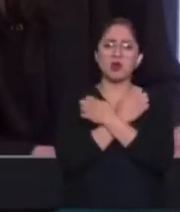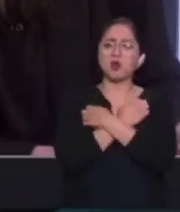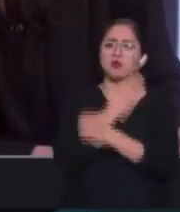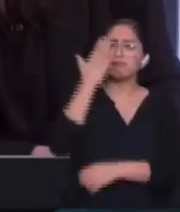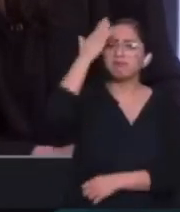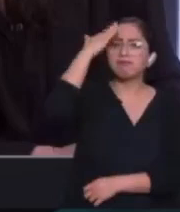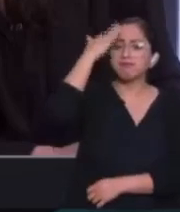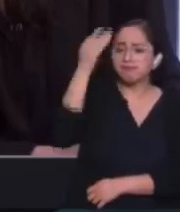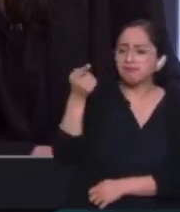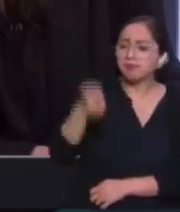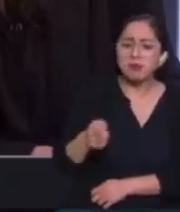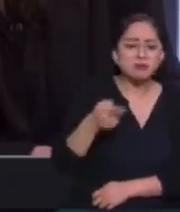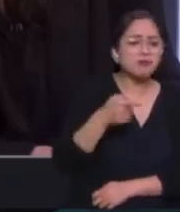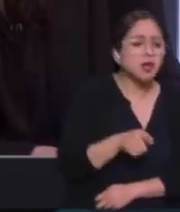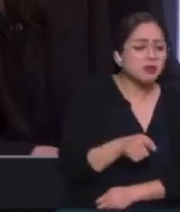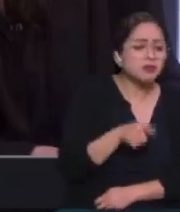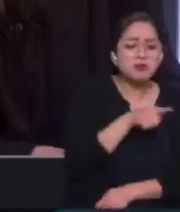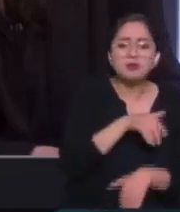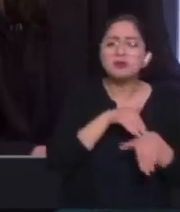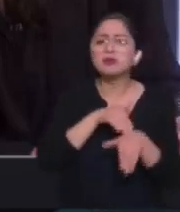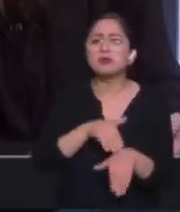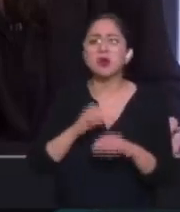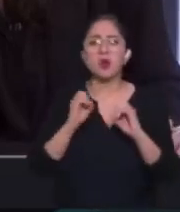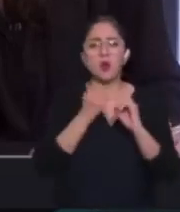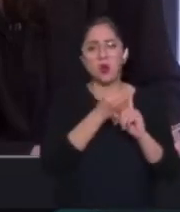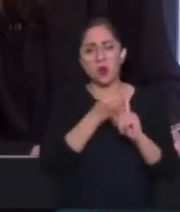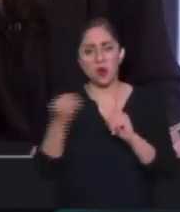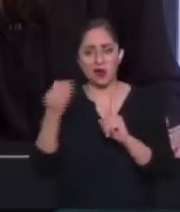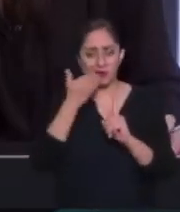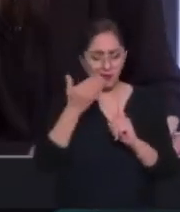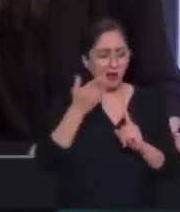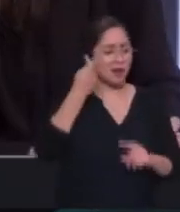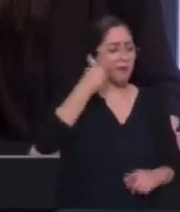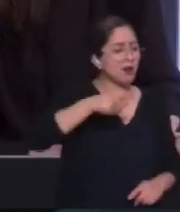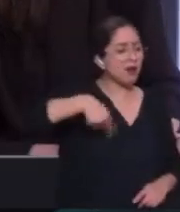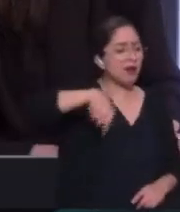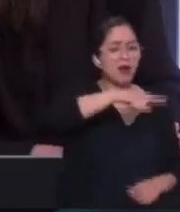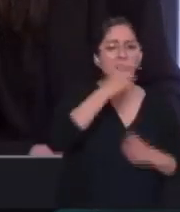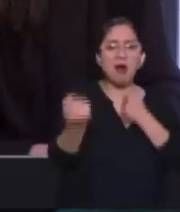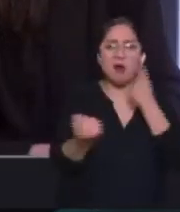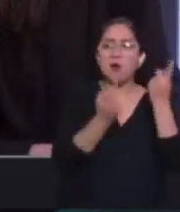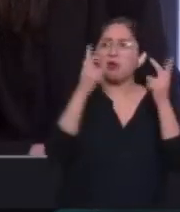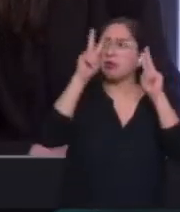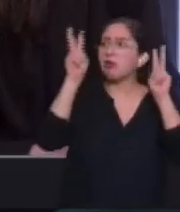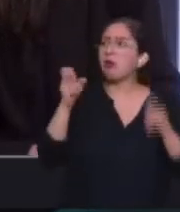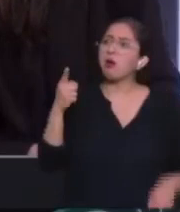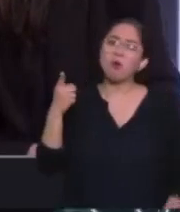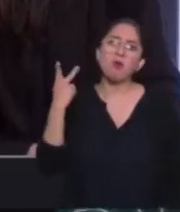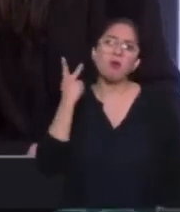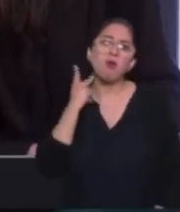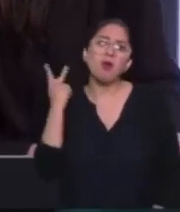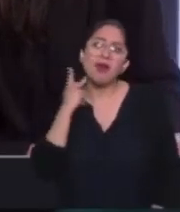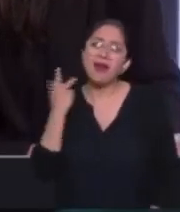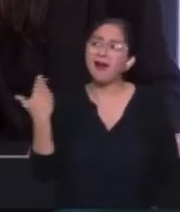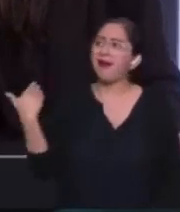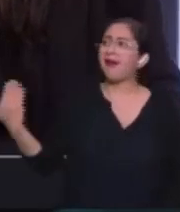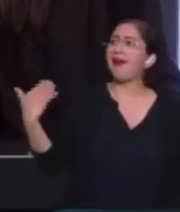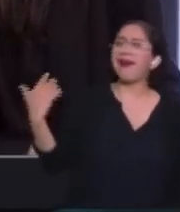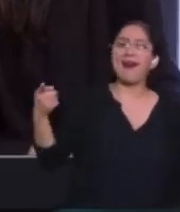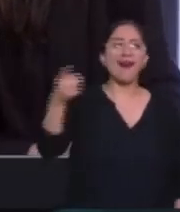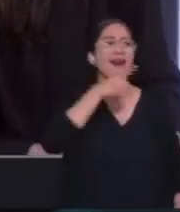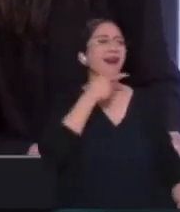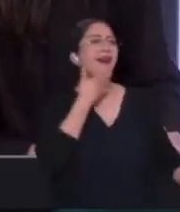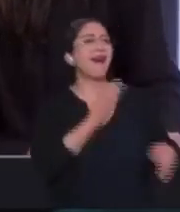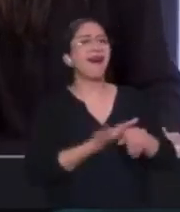autoridad nunca tendrán actos de popularidad. Pero el problema es que para los políticos, pues, quieren caerle bien a todo mundo y ahí es donde,